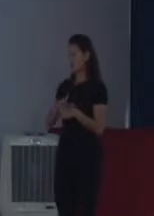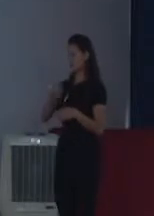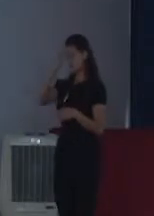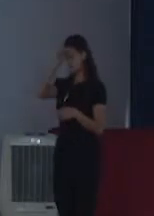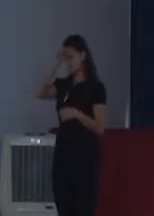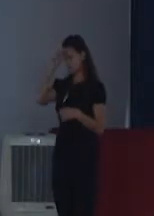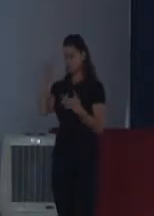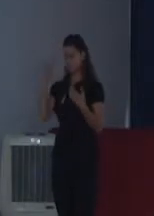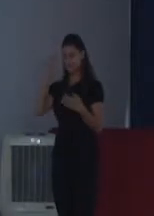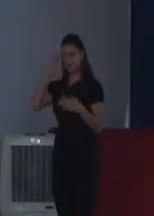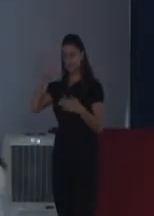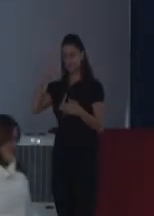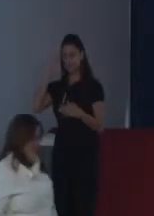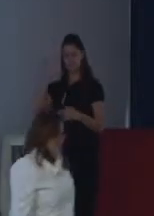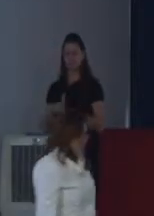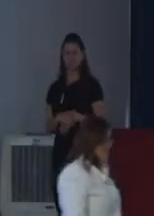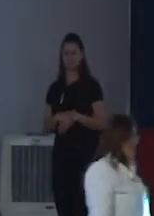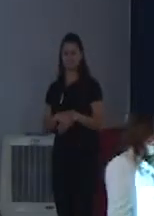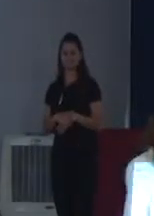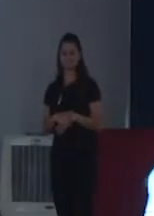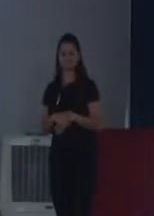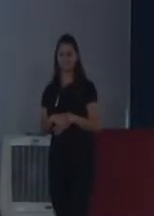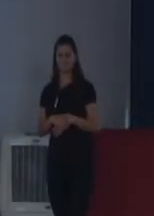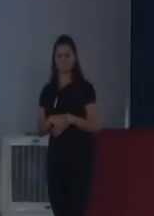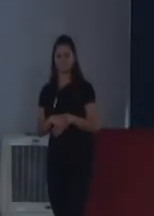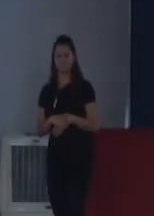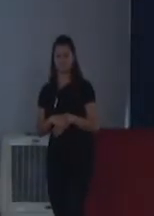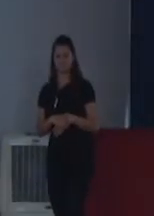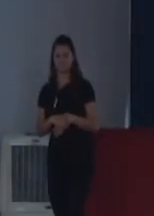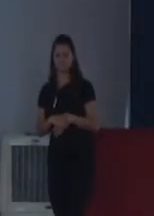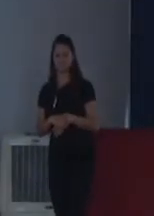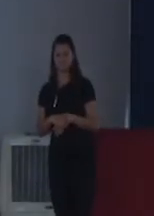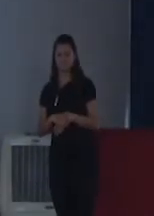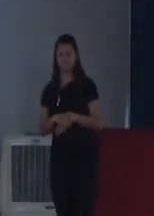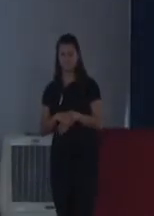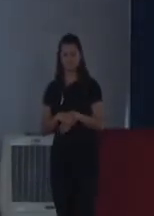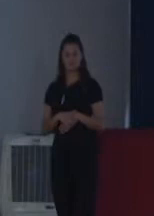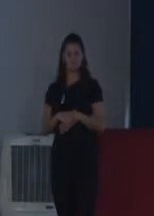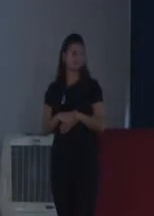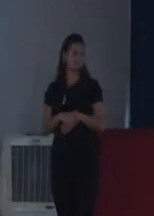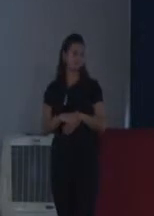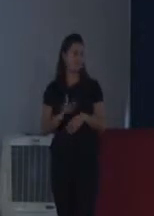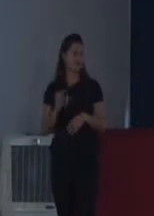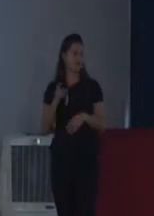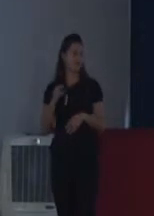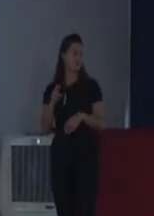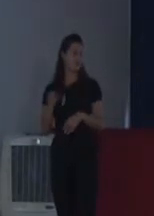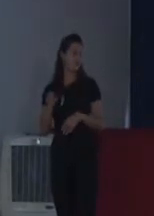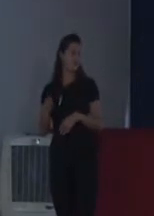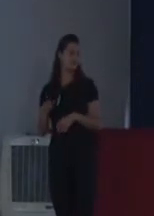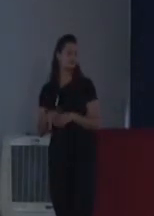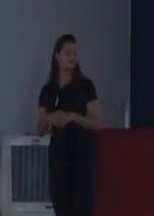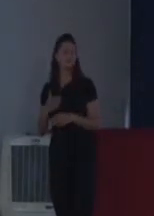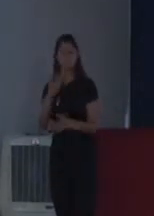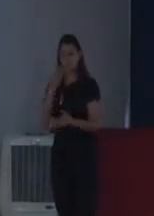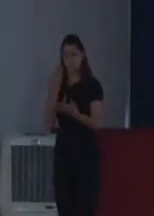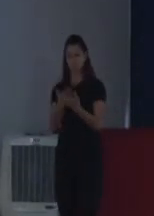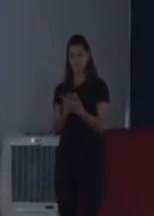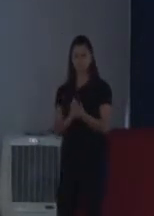que quiere saludarlos. Recibimos a la doctora Adriana. Muchas